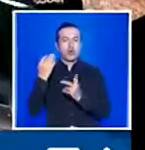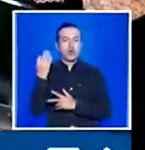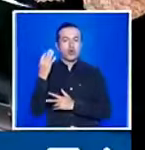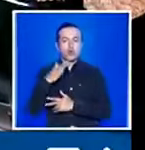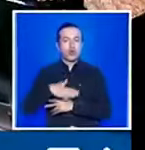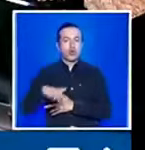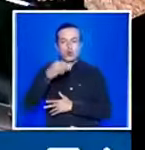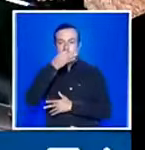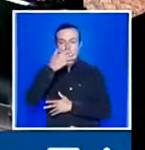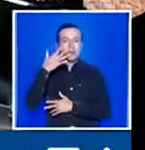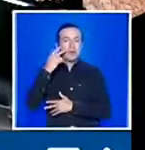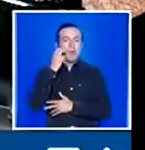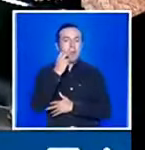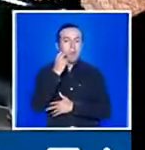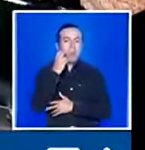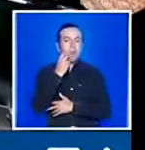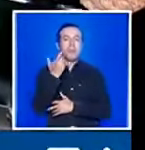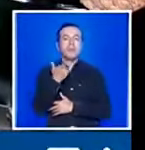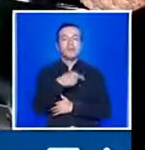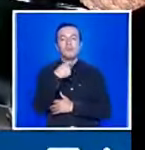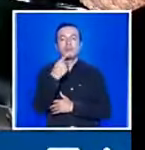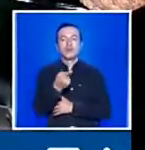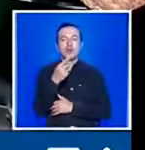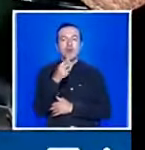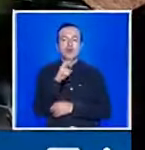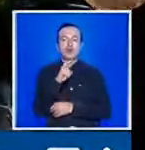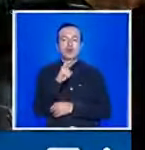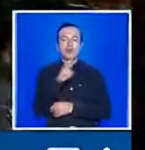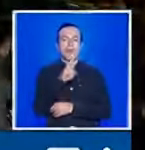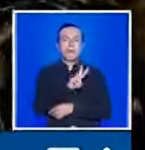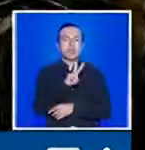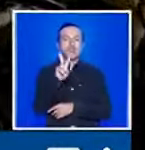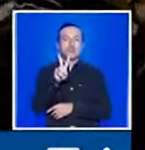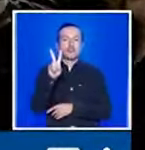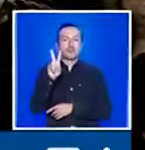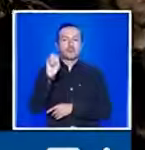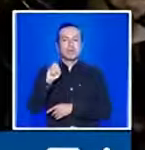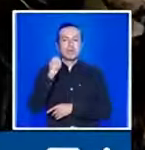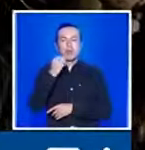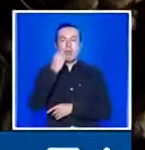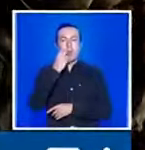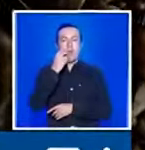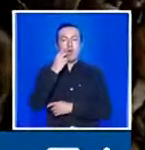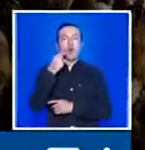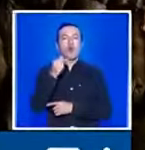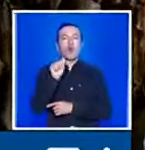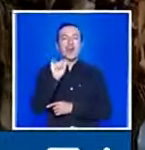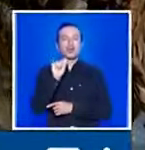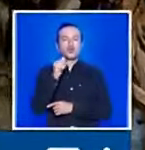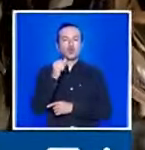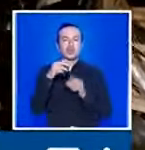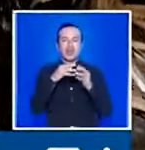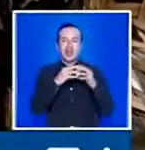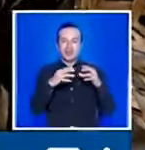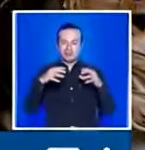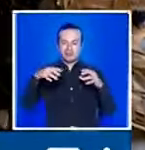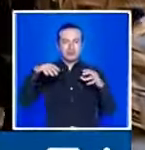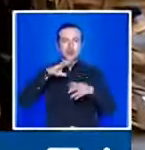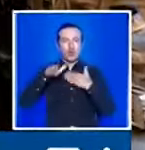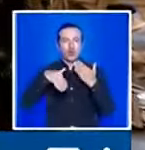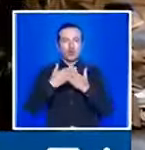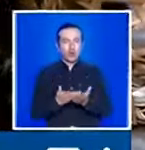Y el caramelo prácticamente, o el 220 en caramelo natural de Guayusa. Uh-huh. Es todos, excelente. Y sí. todos estos productos,